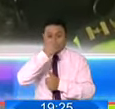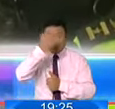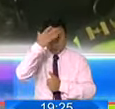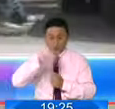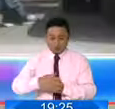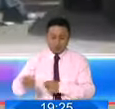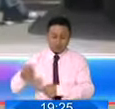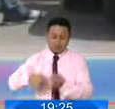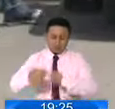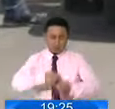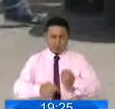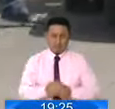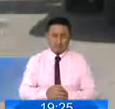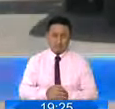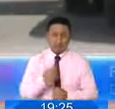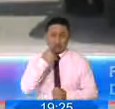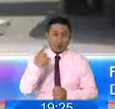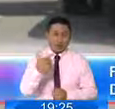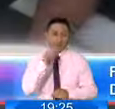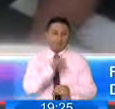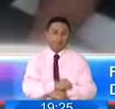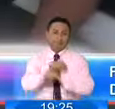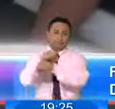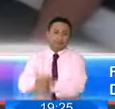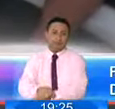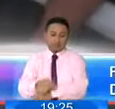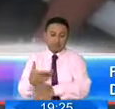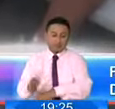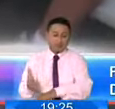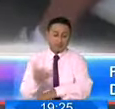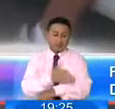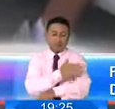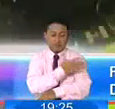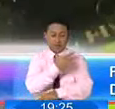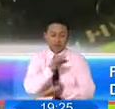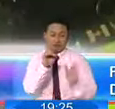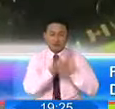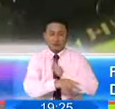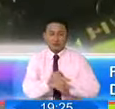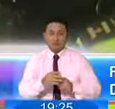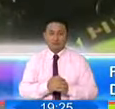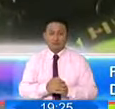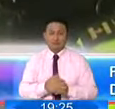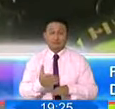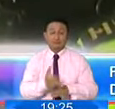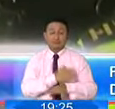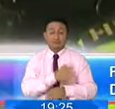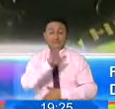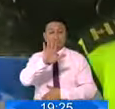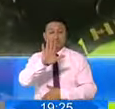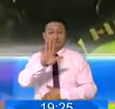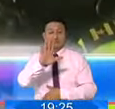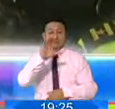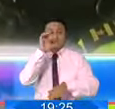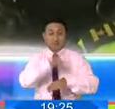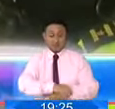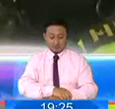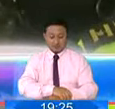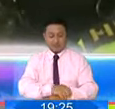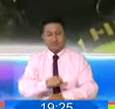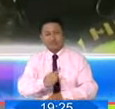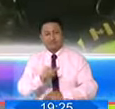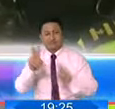provincia. El conductor fue detenido, registra antecedentes delictivos. Tiene 5 detenciones por otras